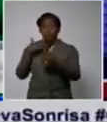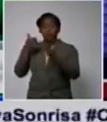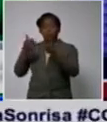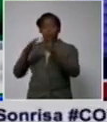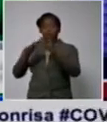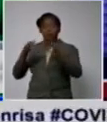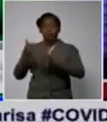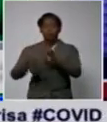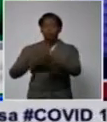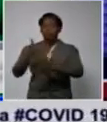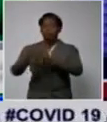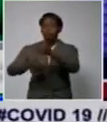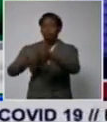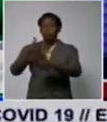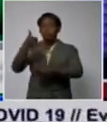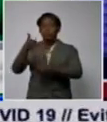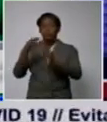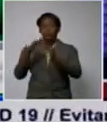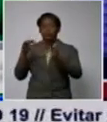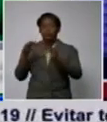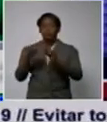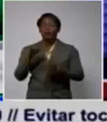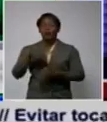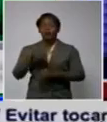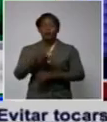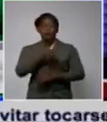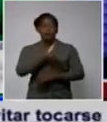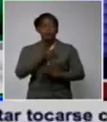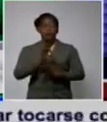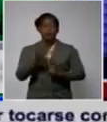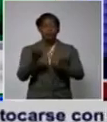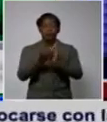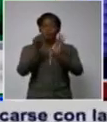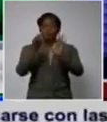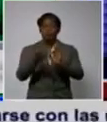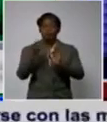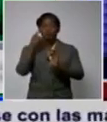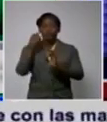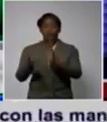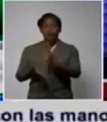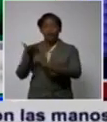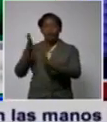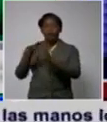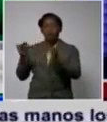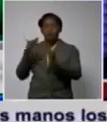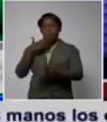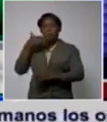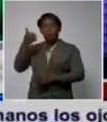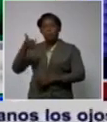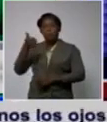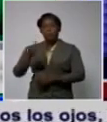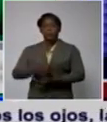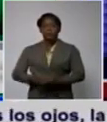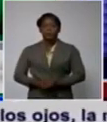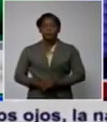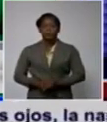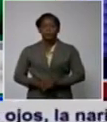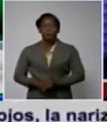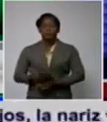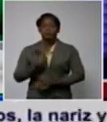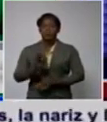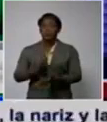alta que los confirmados en el día de ayer. Eso es lo que permite ir disminuyendo el número de